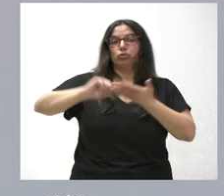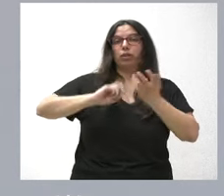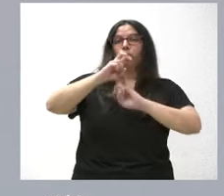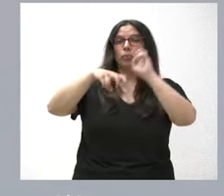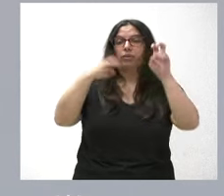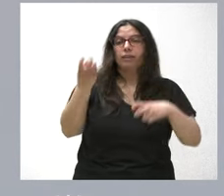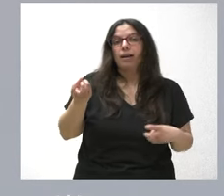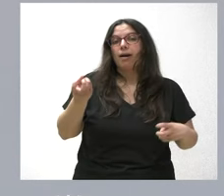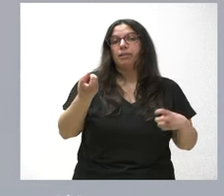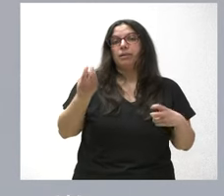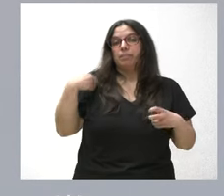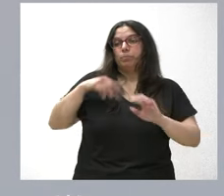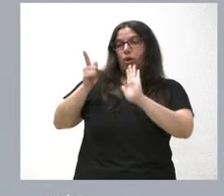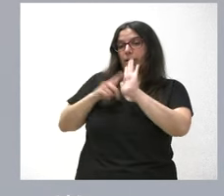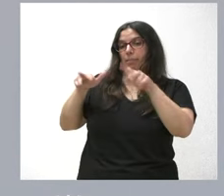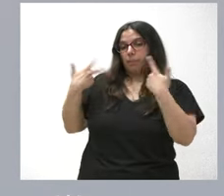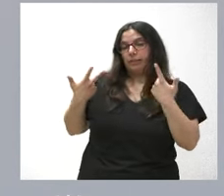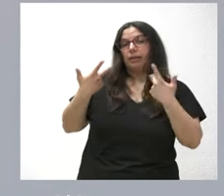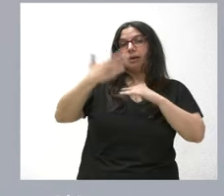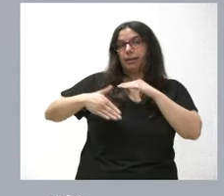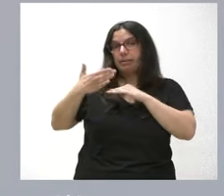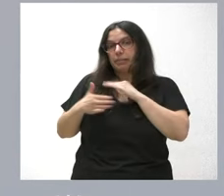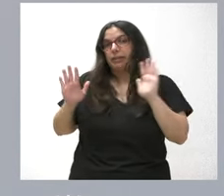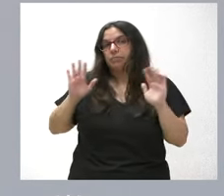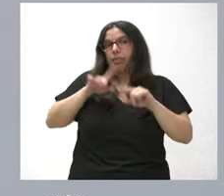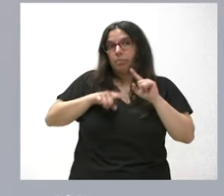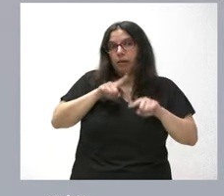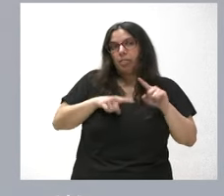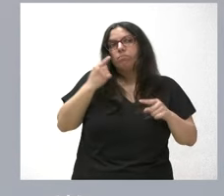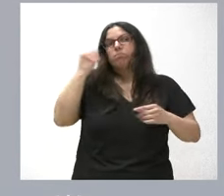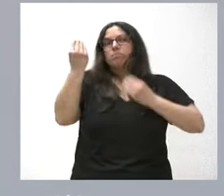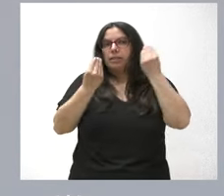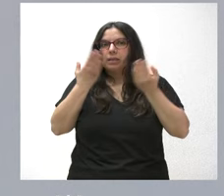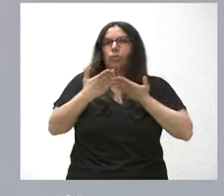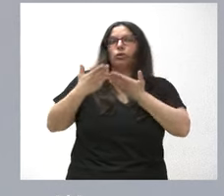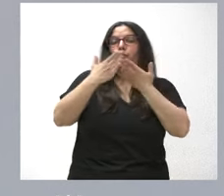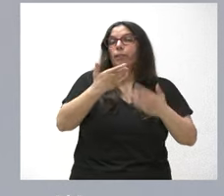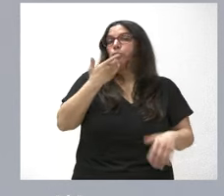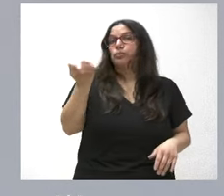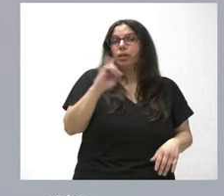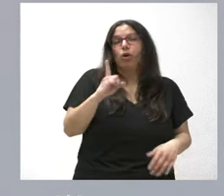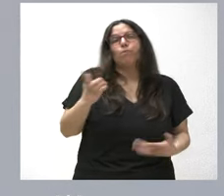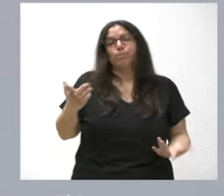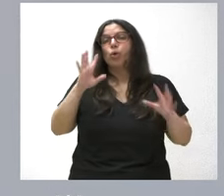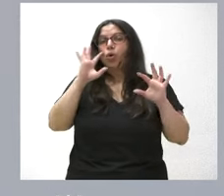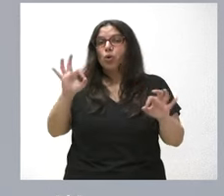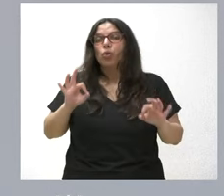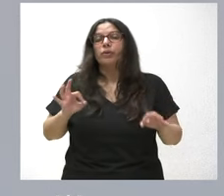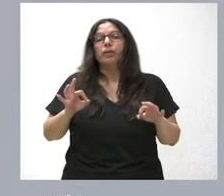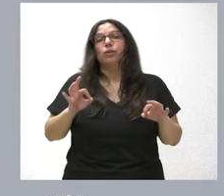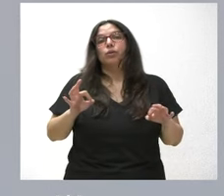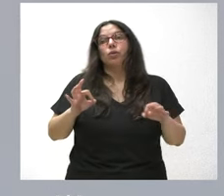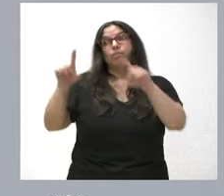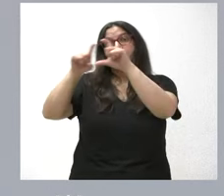de los límites establecidos por la ley de contrato de las administraciones públicas, podríamos valorarlo. Si no fuera así, lógicamente, y por parte de la